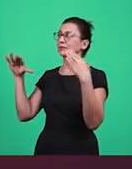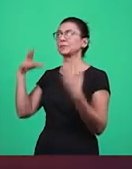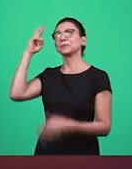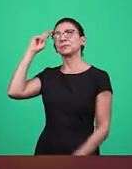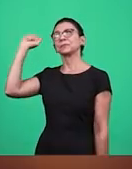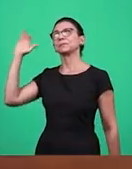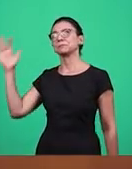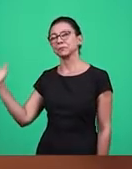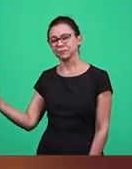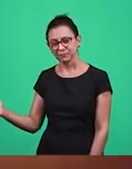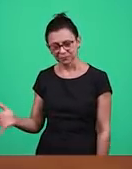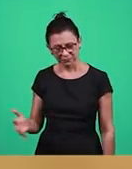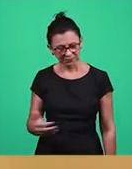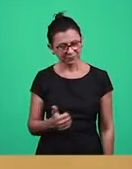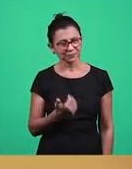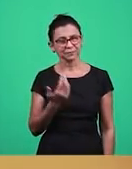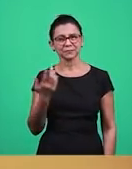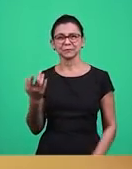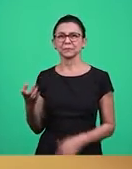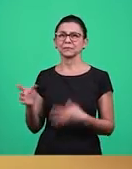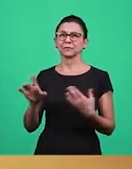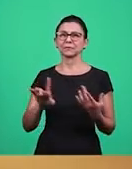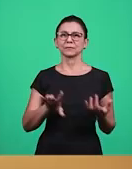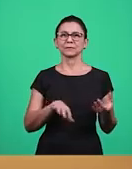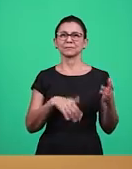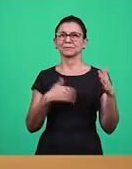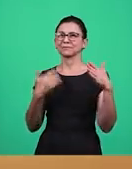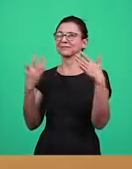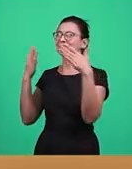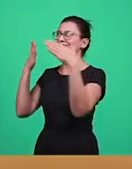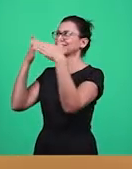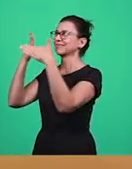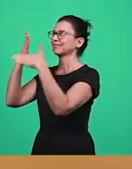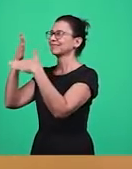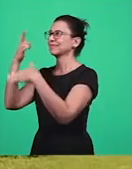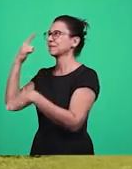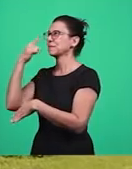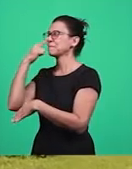céu. Senhor, te adoro.